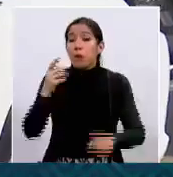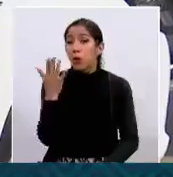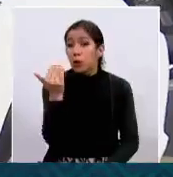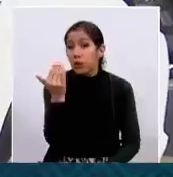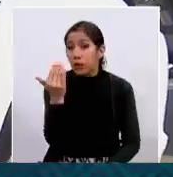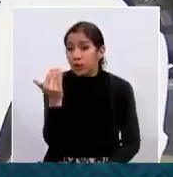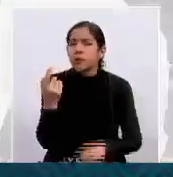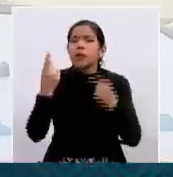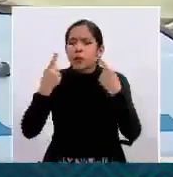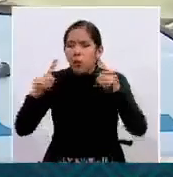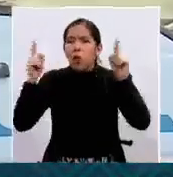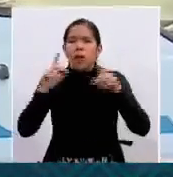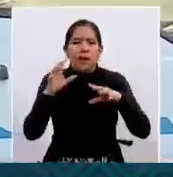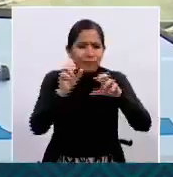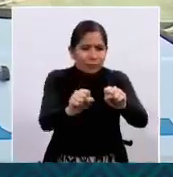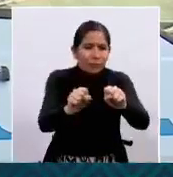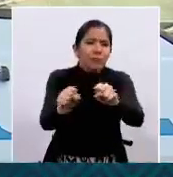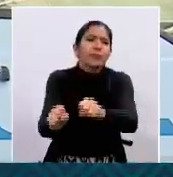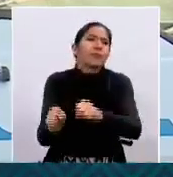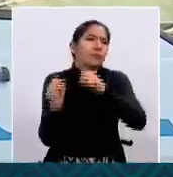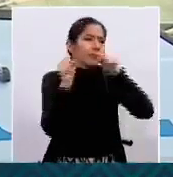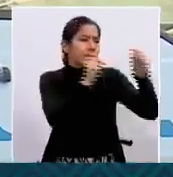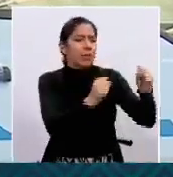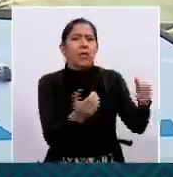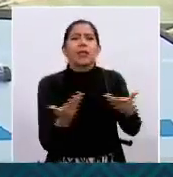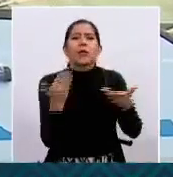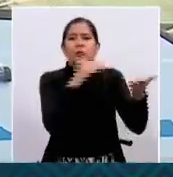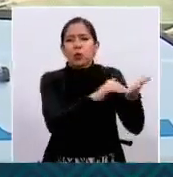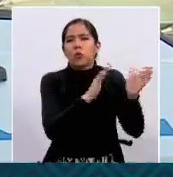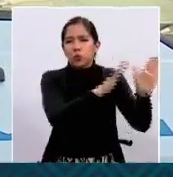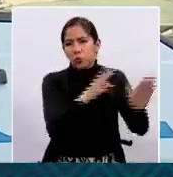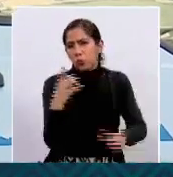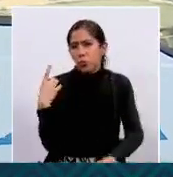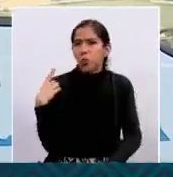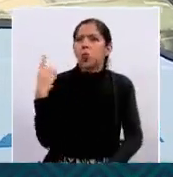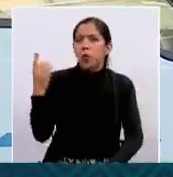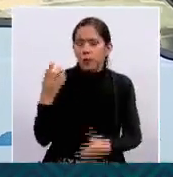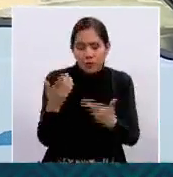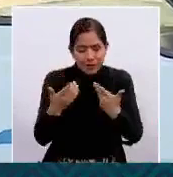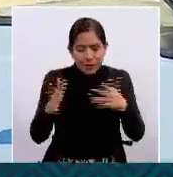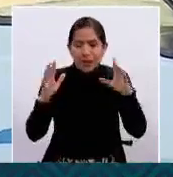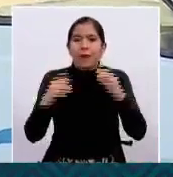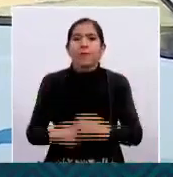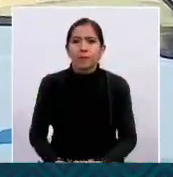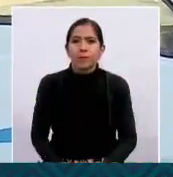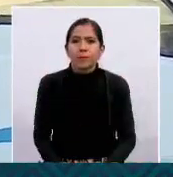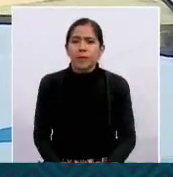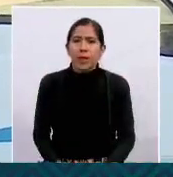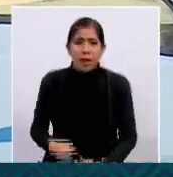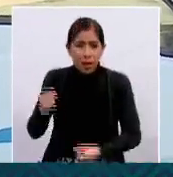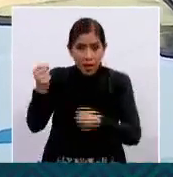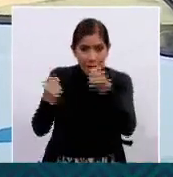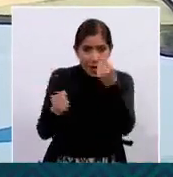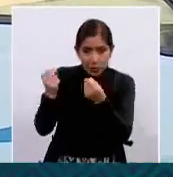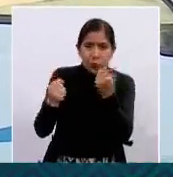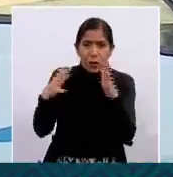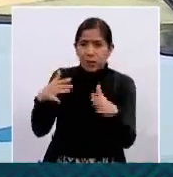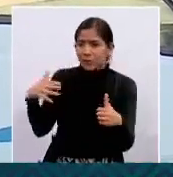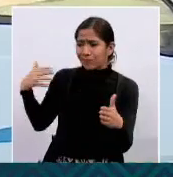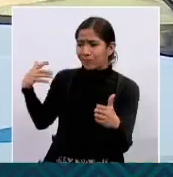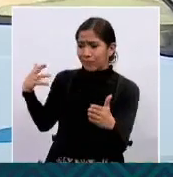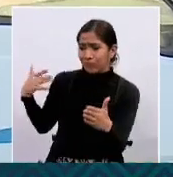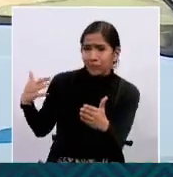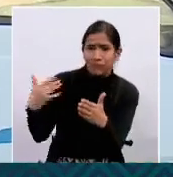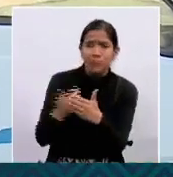sus propietarios. En cuanto a los motorizados, propiamente dicho, los vehículos, tenemos ya 19 vehículos con